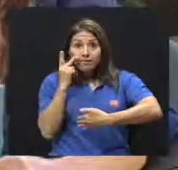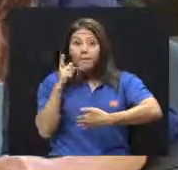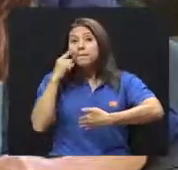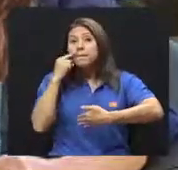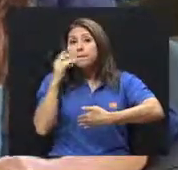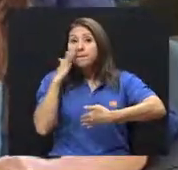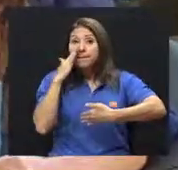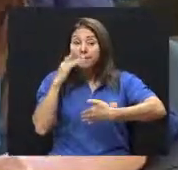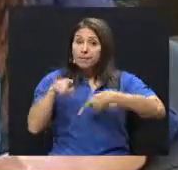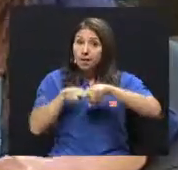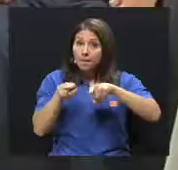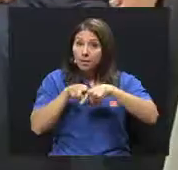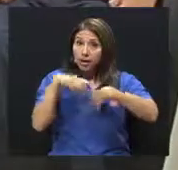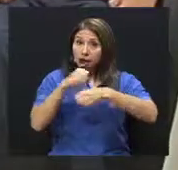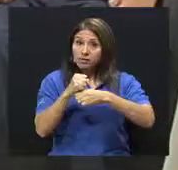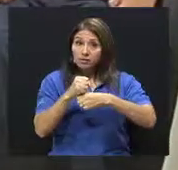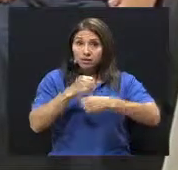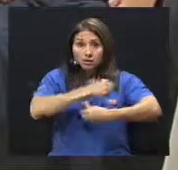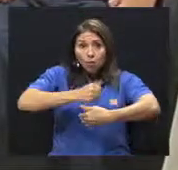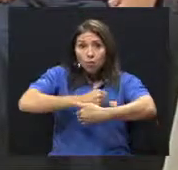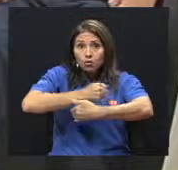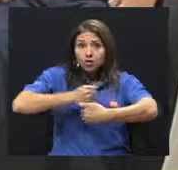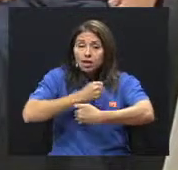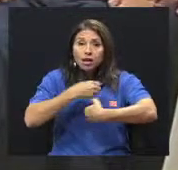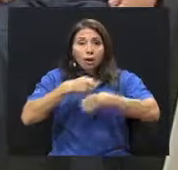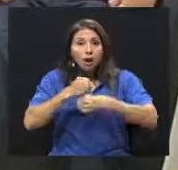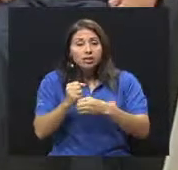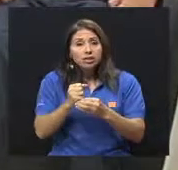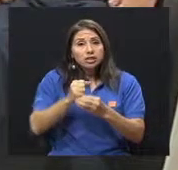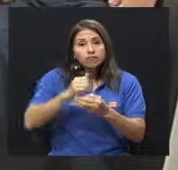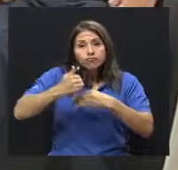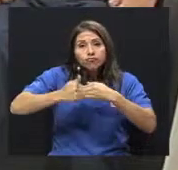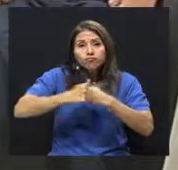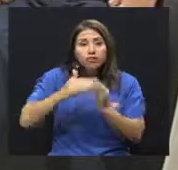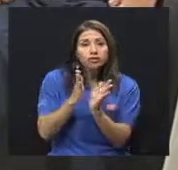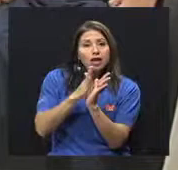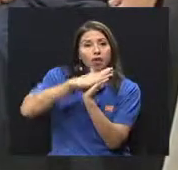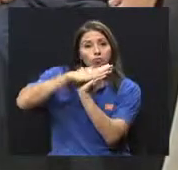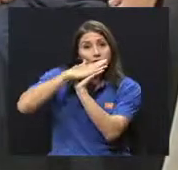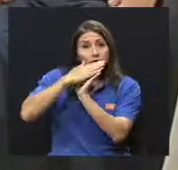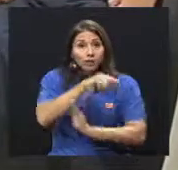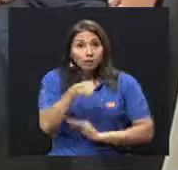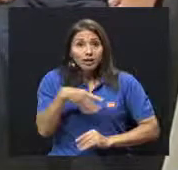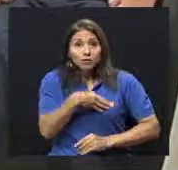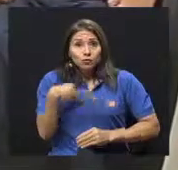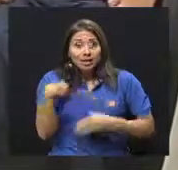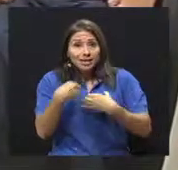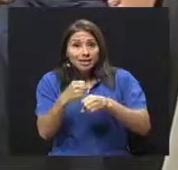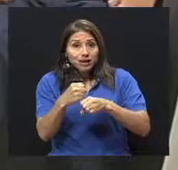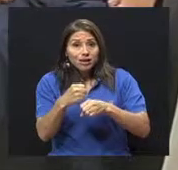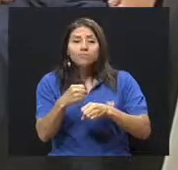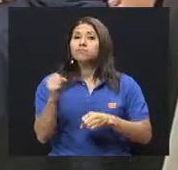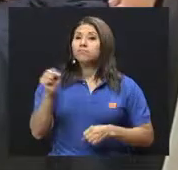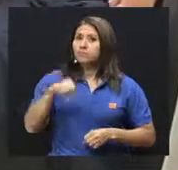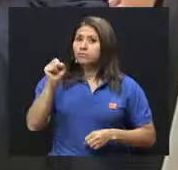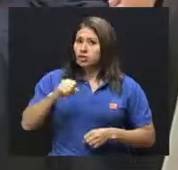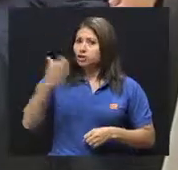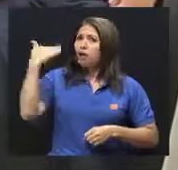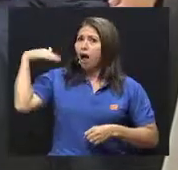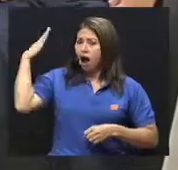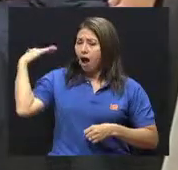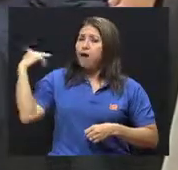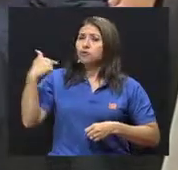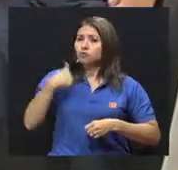ellos cocinan, hacen sanduchillos. Sí. ¿Ustedes también les gustaría como prepararse esos alimentos? Sí, yo una